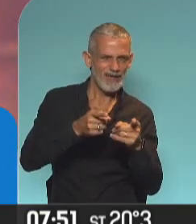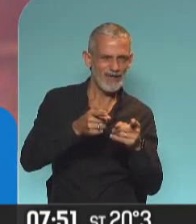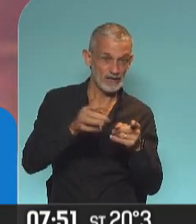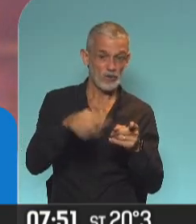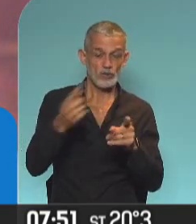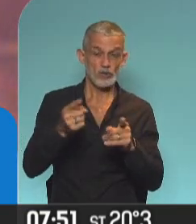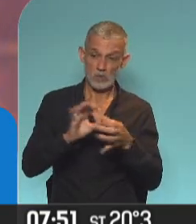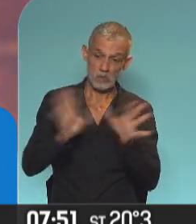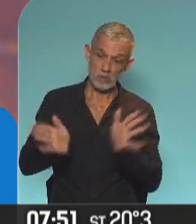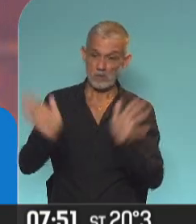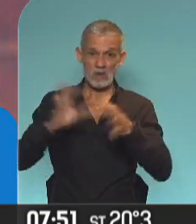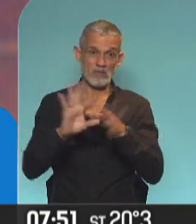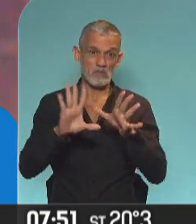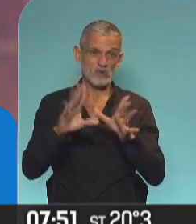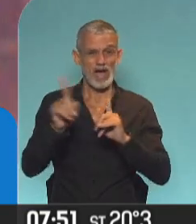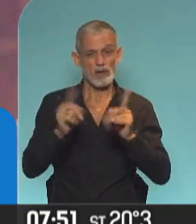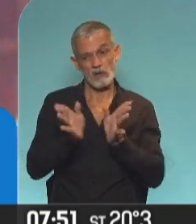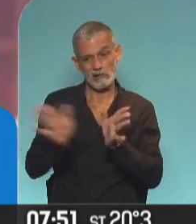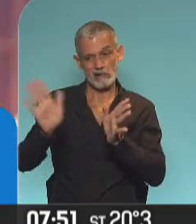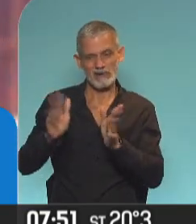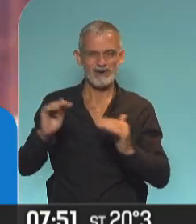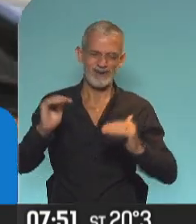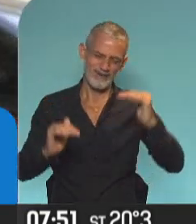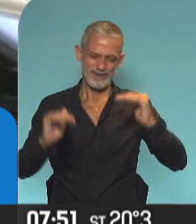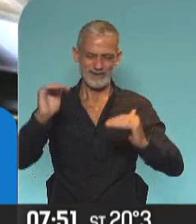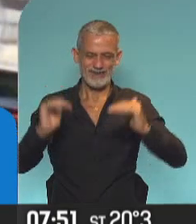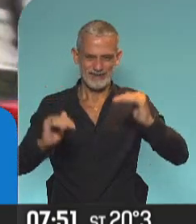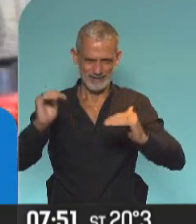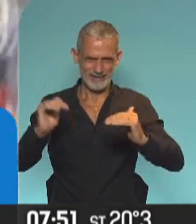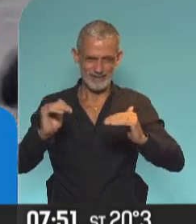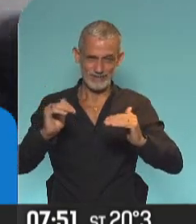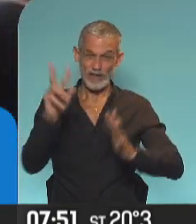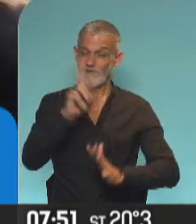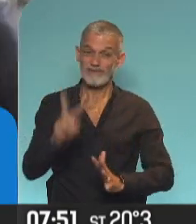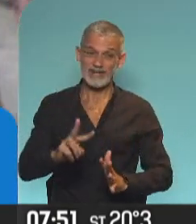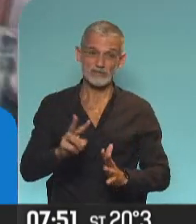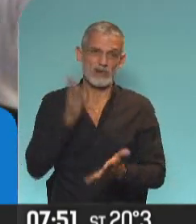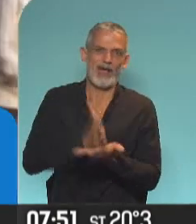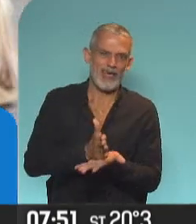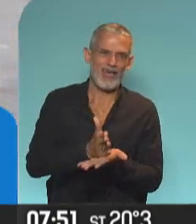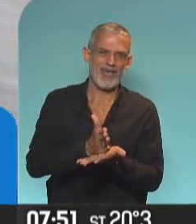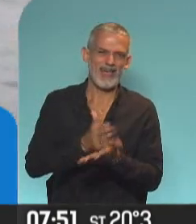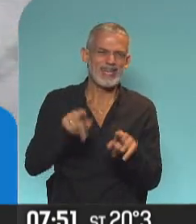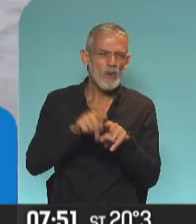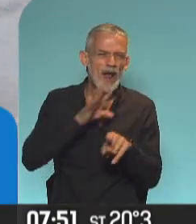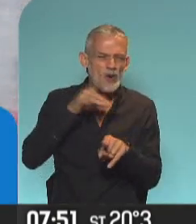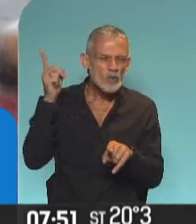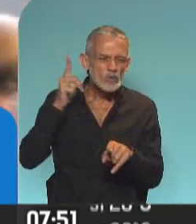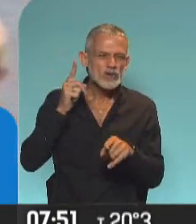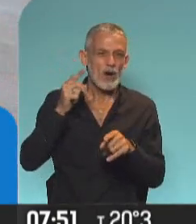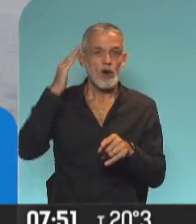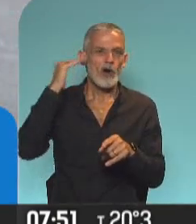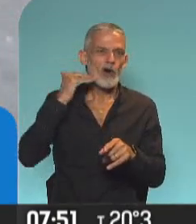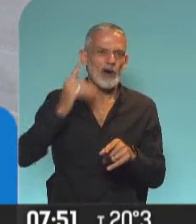algunos elementos democráticos con unos cuantos elementos no democráticos. Claramente Venezuela no es una dictadura estalinista, no es Corea del